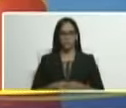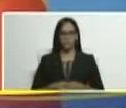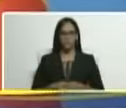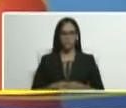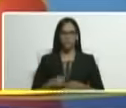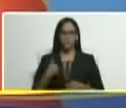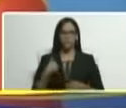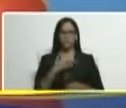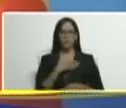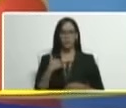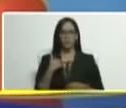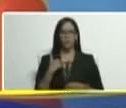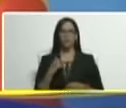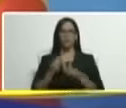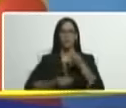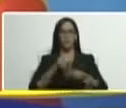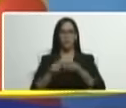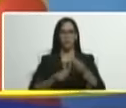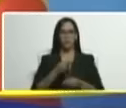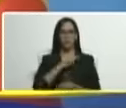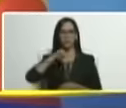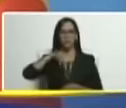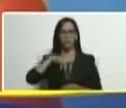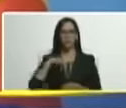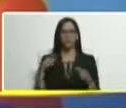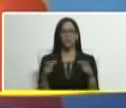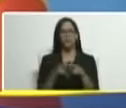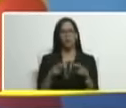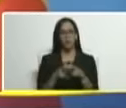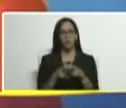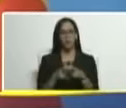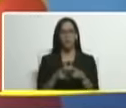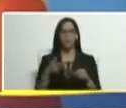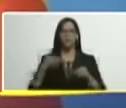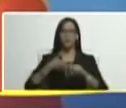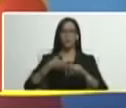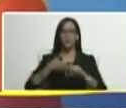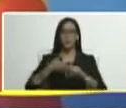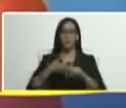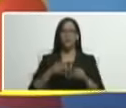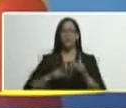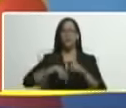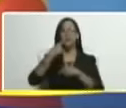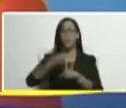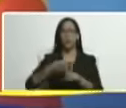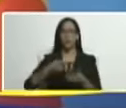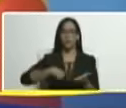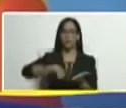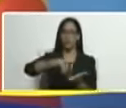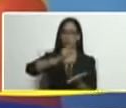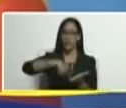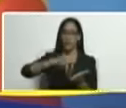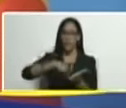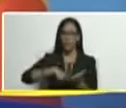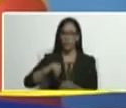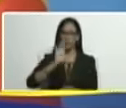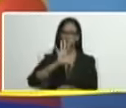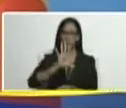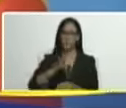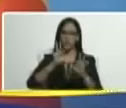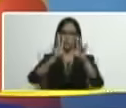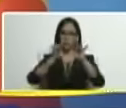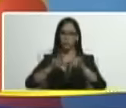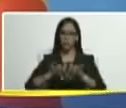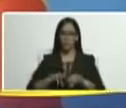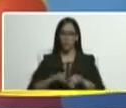yo quiero que hagamos nuestra reunión en PDVSA y luego firmemos los 5 documentos